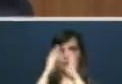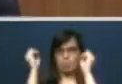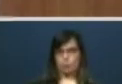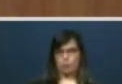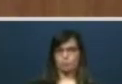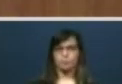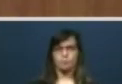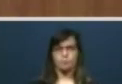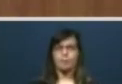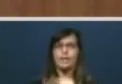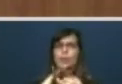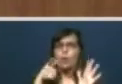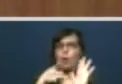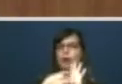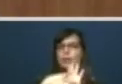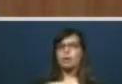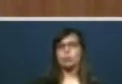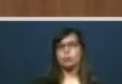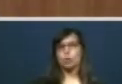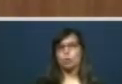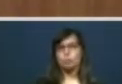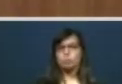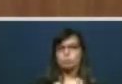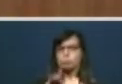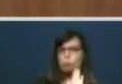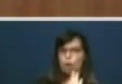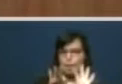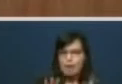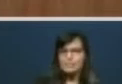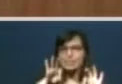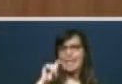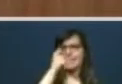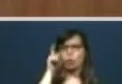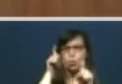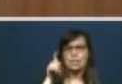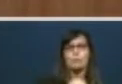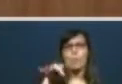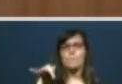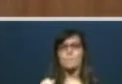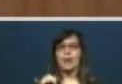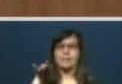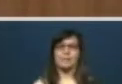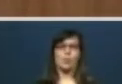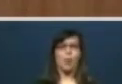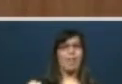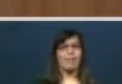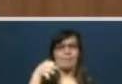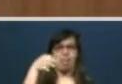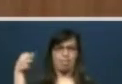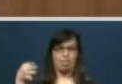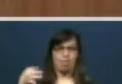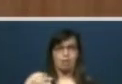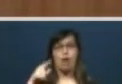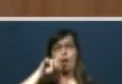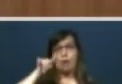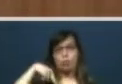en relación con la calidad hemos seguido potenciando el programa de éxito educativo y el plan excellentia el bachillerato de excelencia investigación estará vigente el